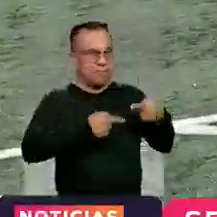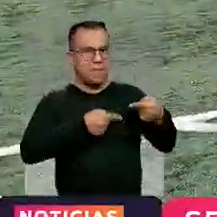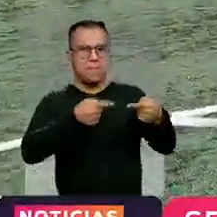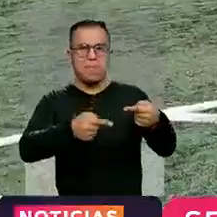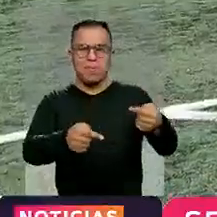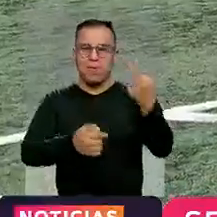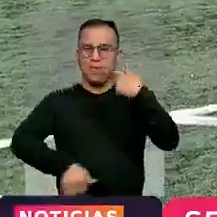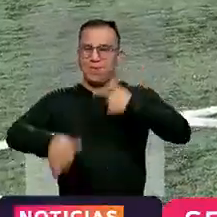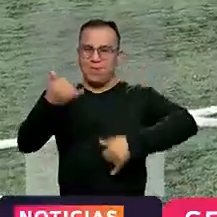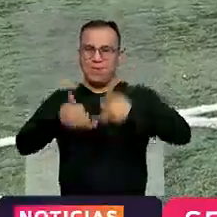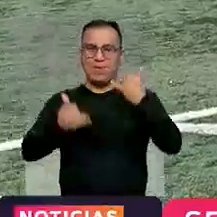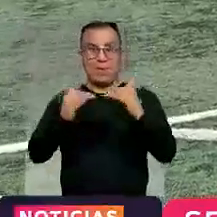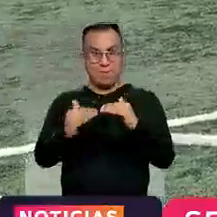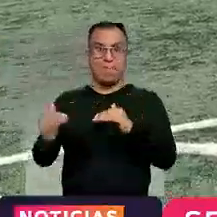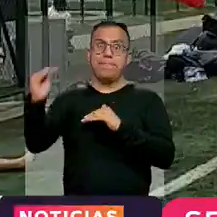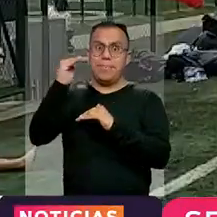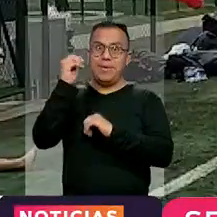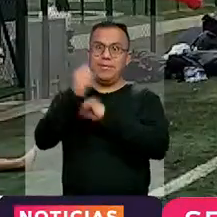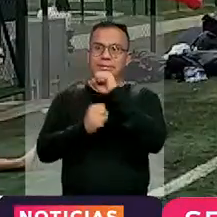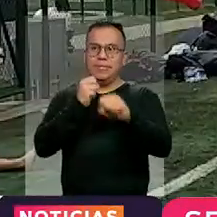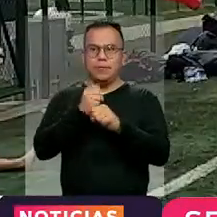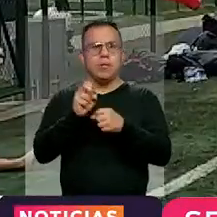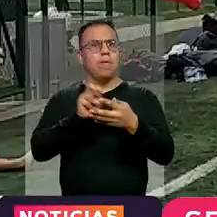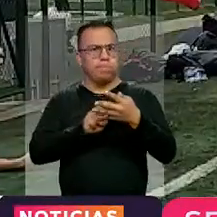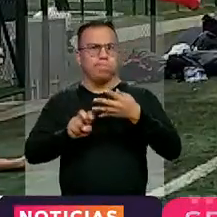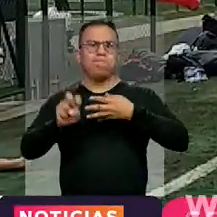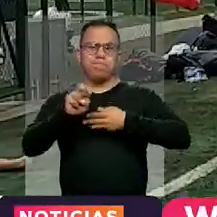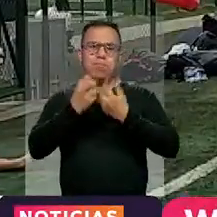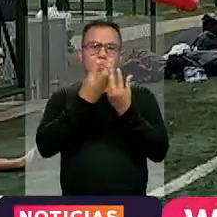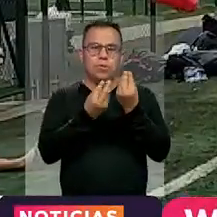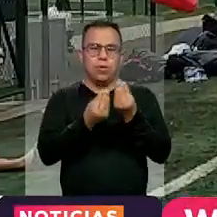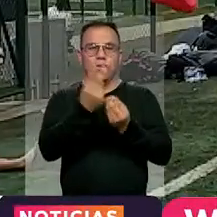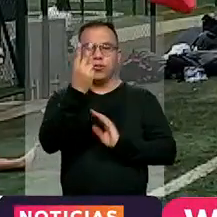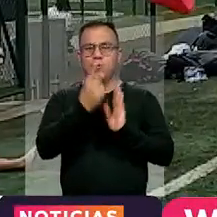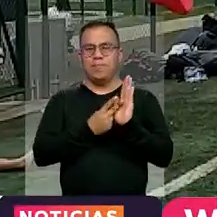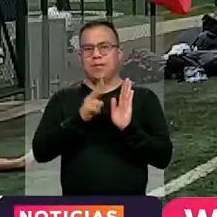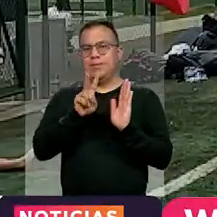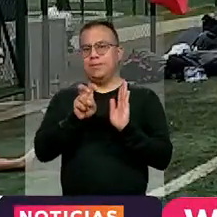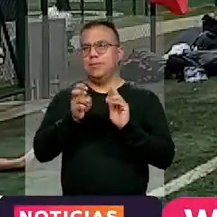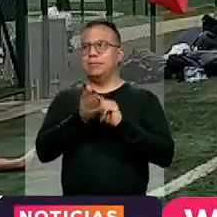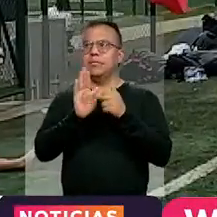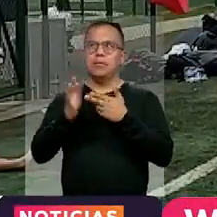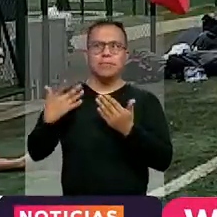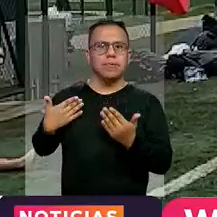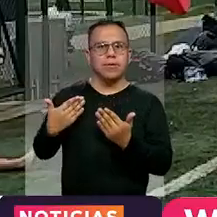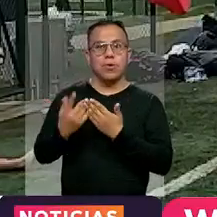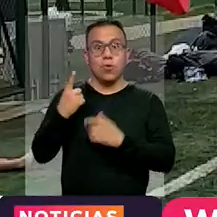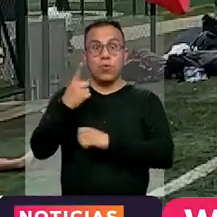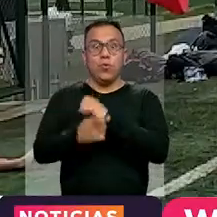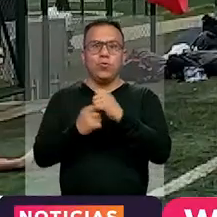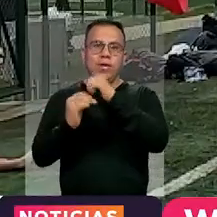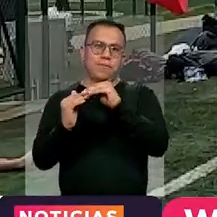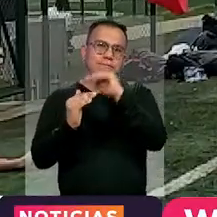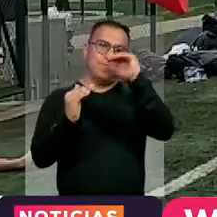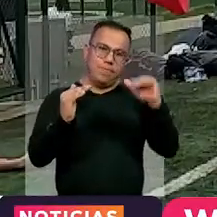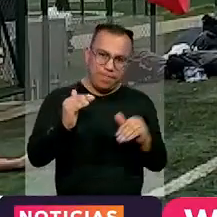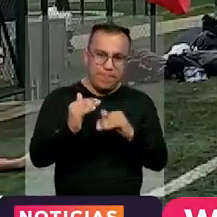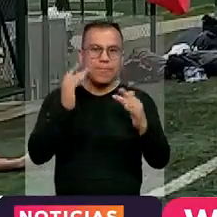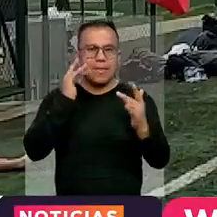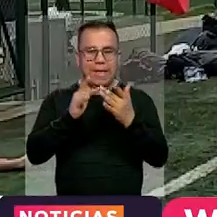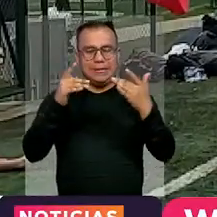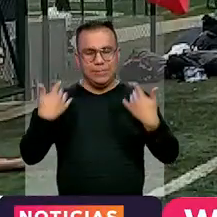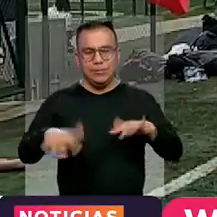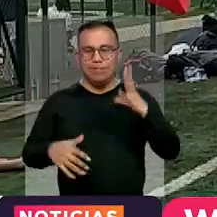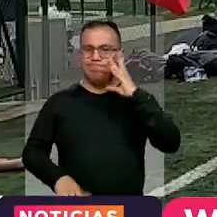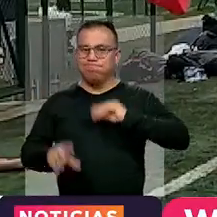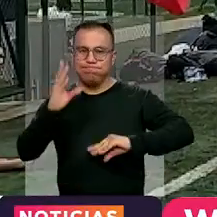a jugadoras de mayor edad. De muy alto nivel, categoría 2007. Eso quiere decir que vamos un año por debajo de la categoría, que también va a ser una